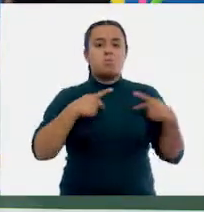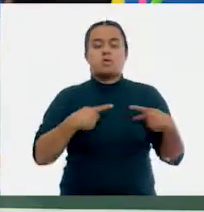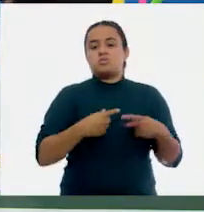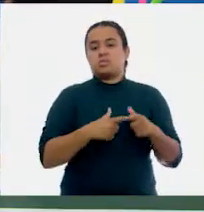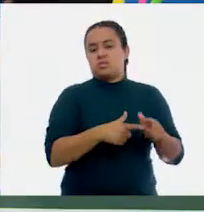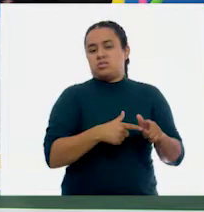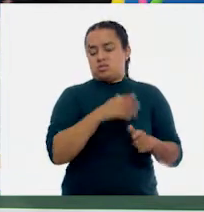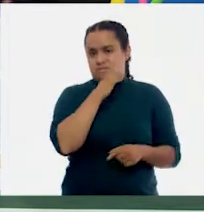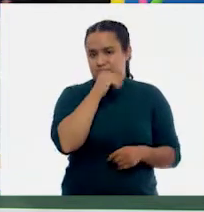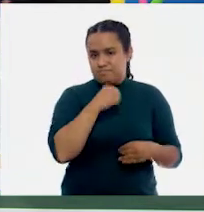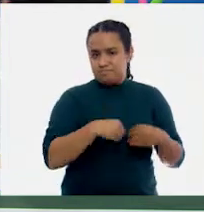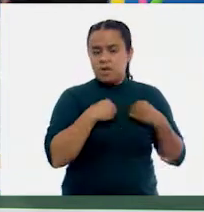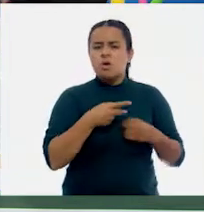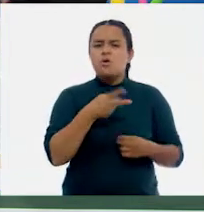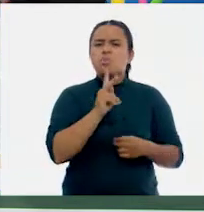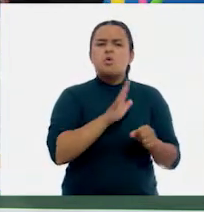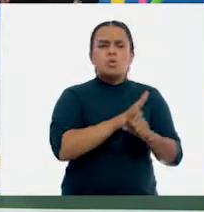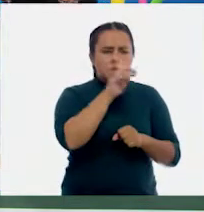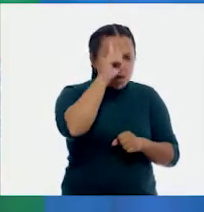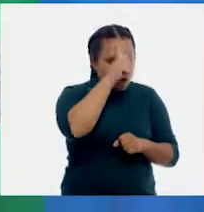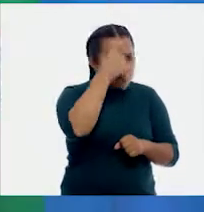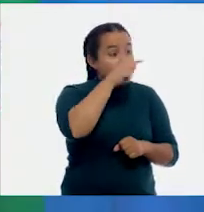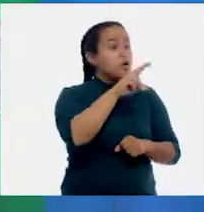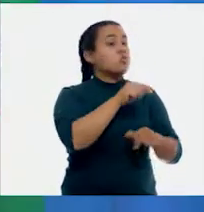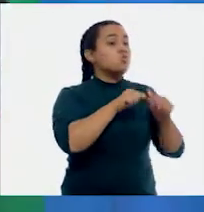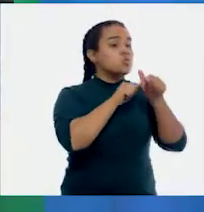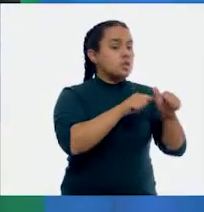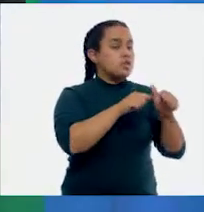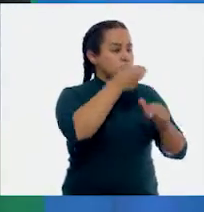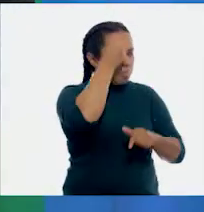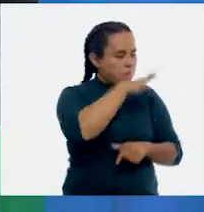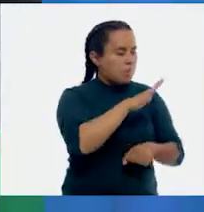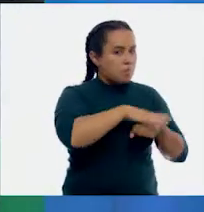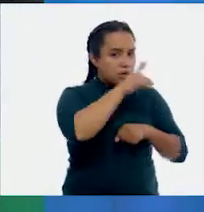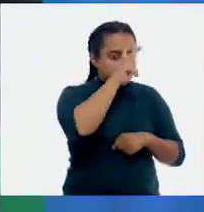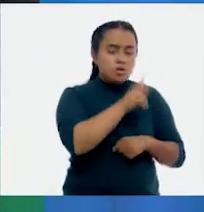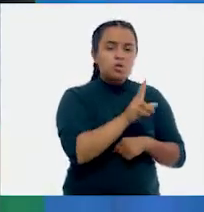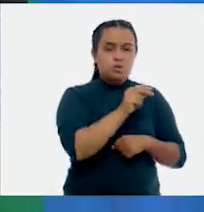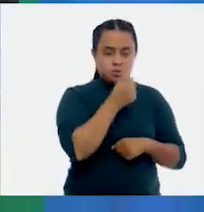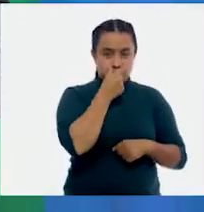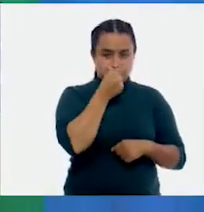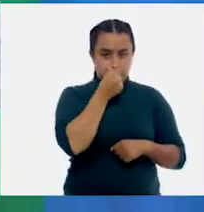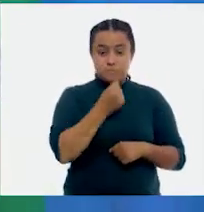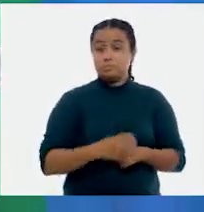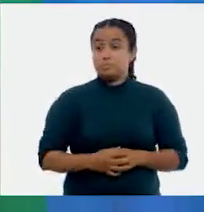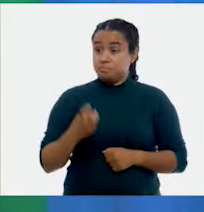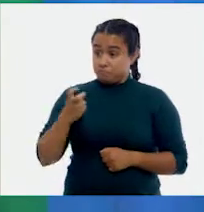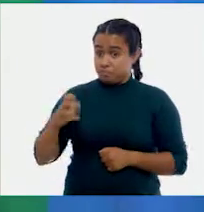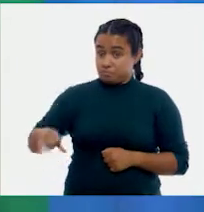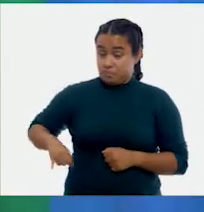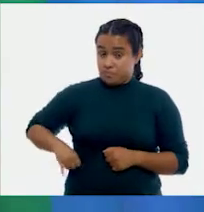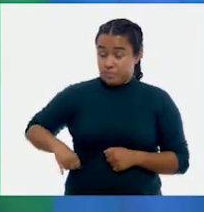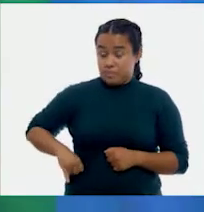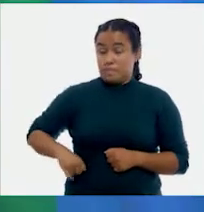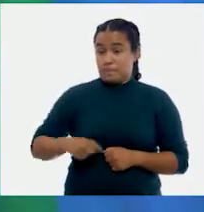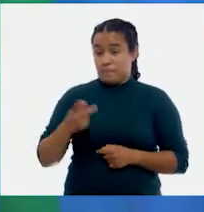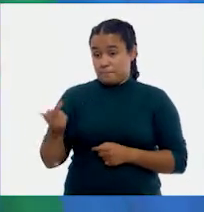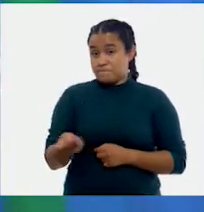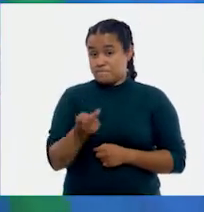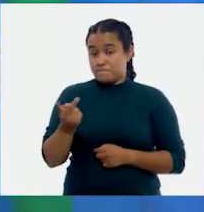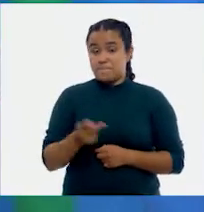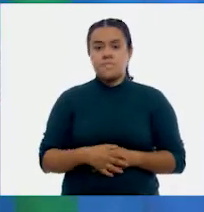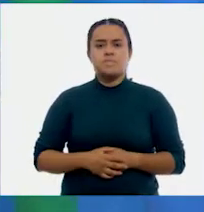no perjudicar tanto la naturaleza? Muy bien, tu duda es muy interesante. Bueno, para